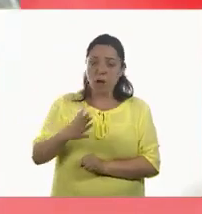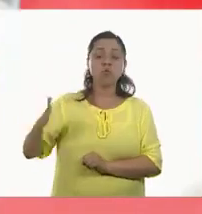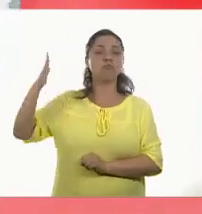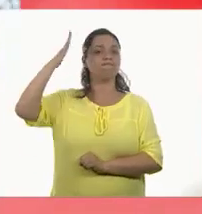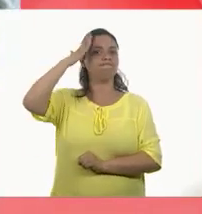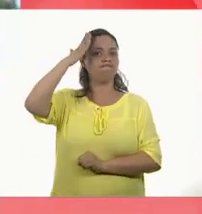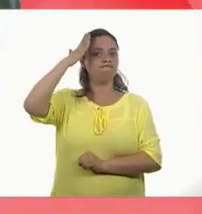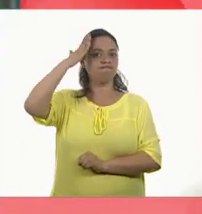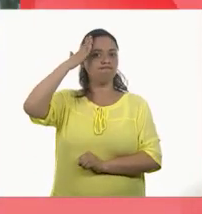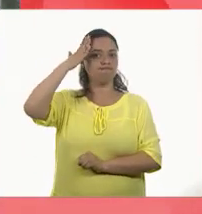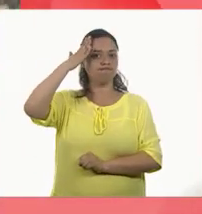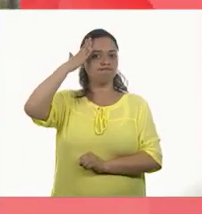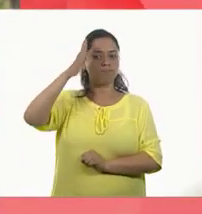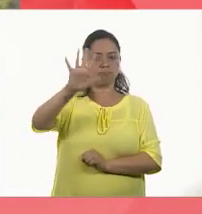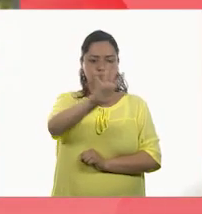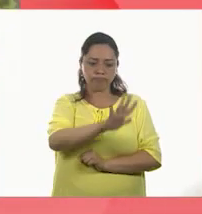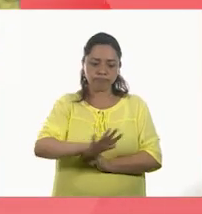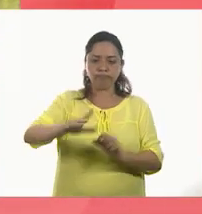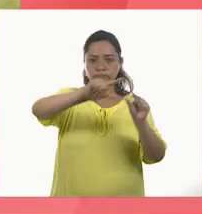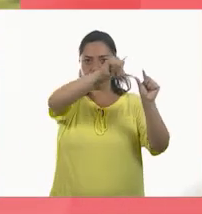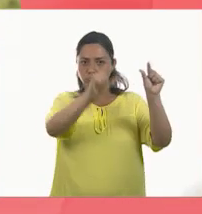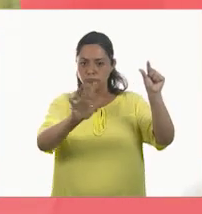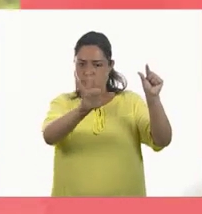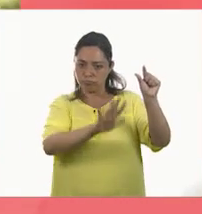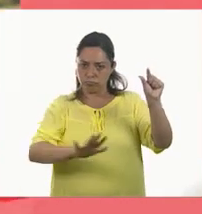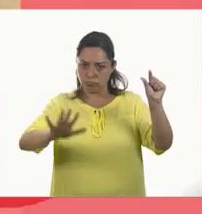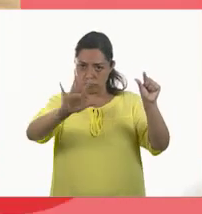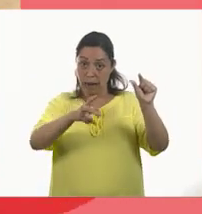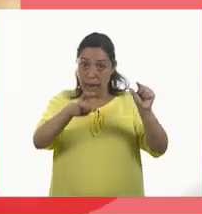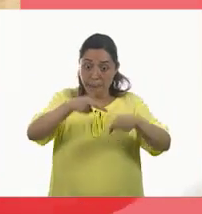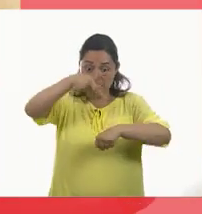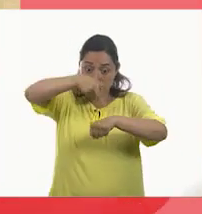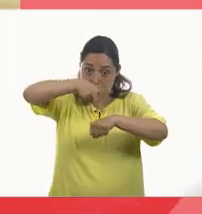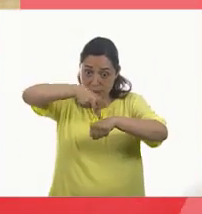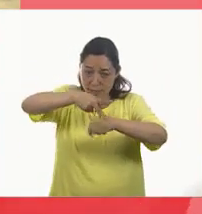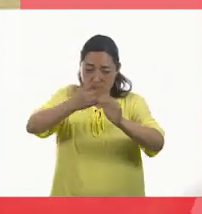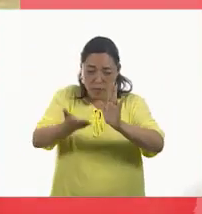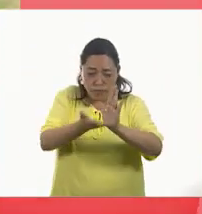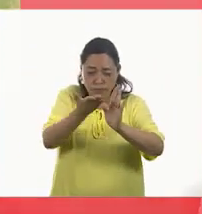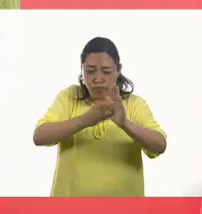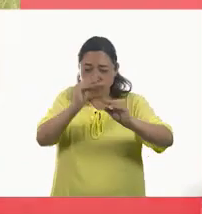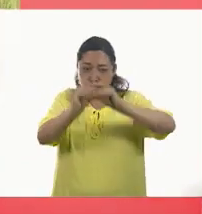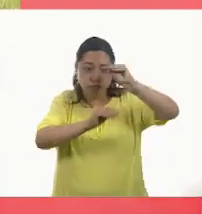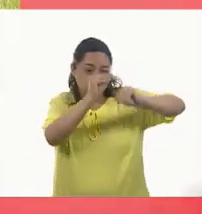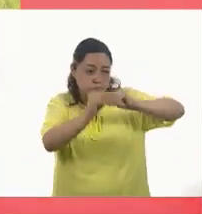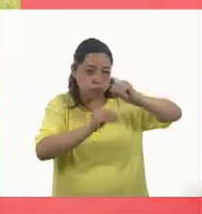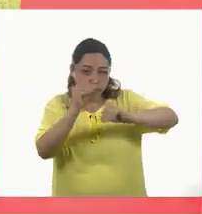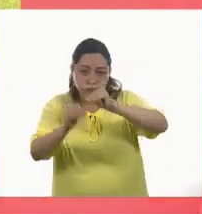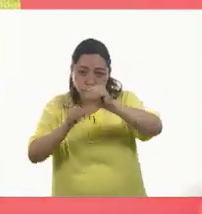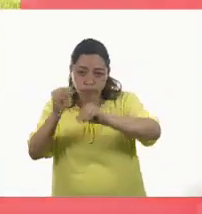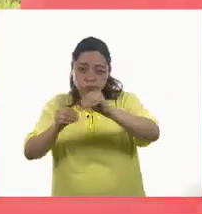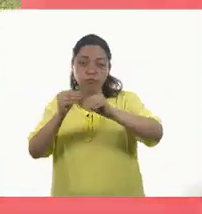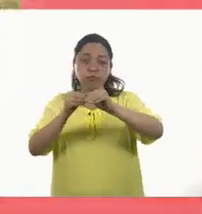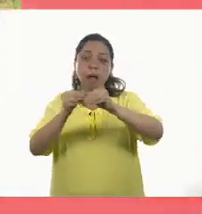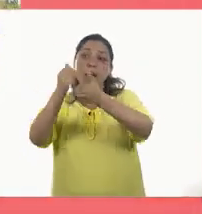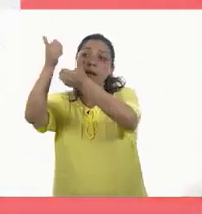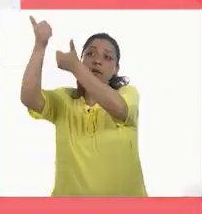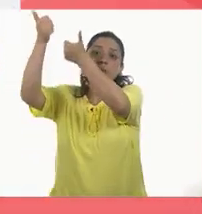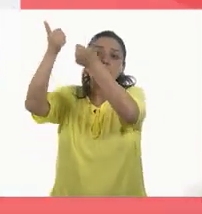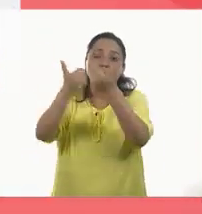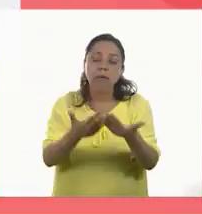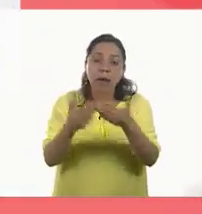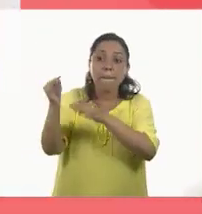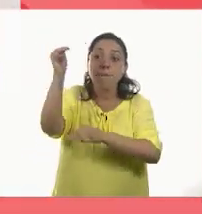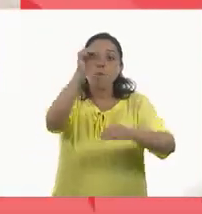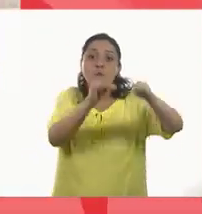mesoamericana. Las piedras con las que se construyeron los monumentos, incluyendo las cabezas gigantes, fueron traídas de las